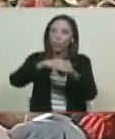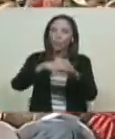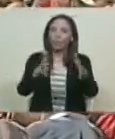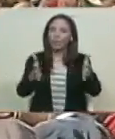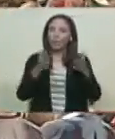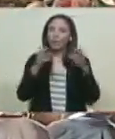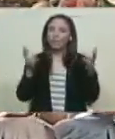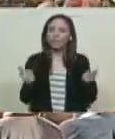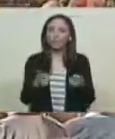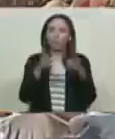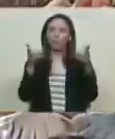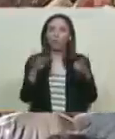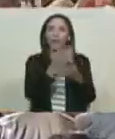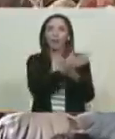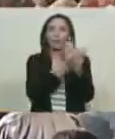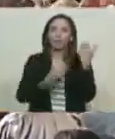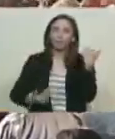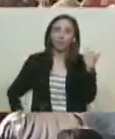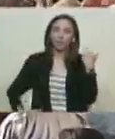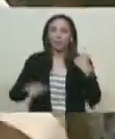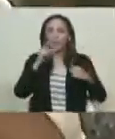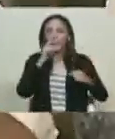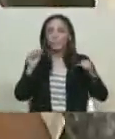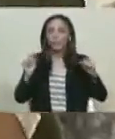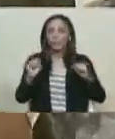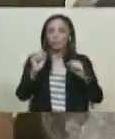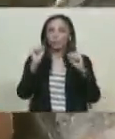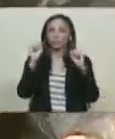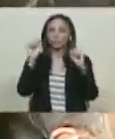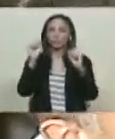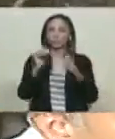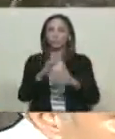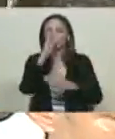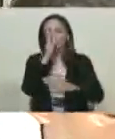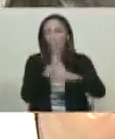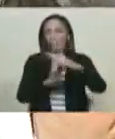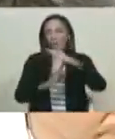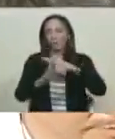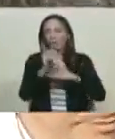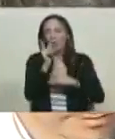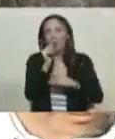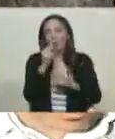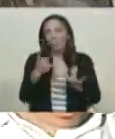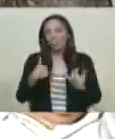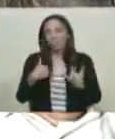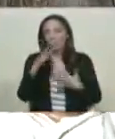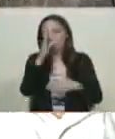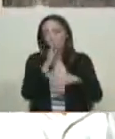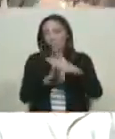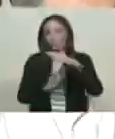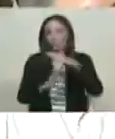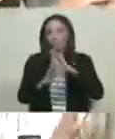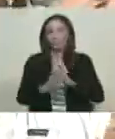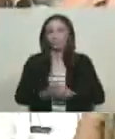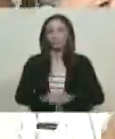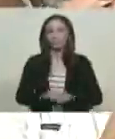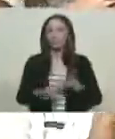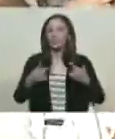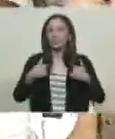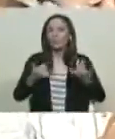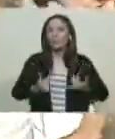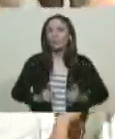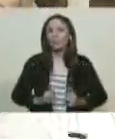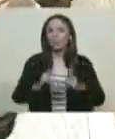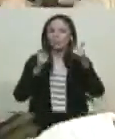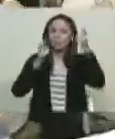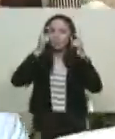victoria al candidato Nicolás Maduro Moros, este humilde obrero que está aquí, este hijo de Chávez comprometido